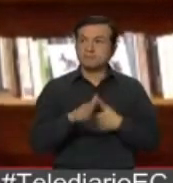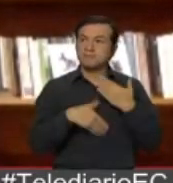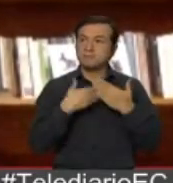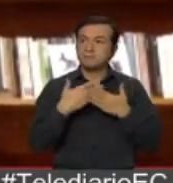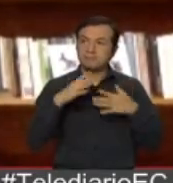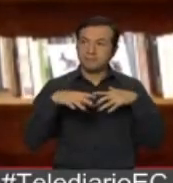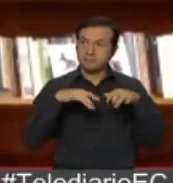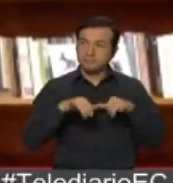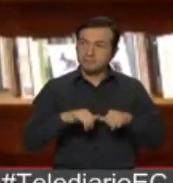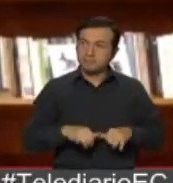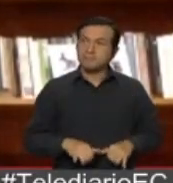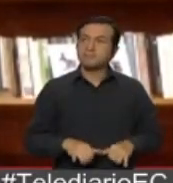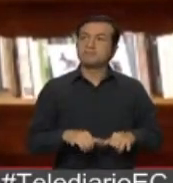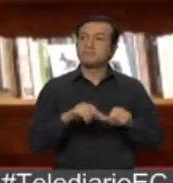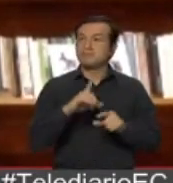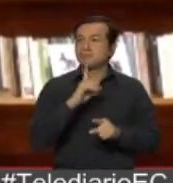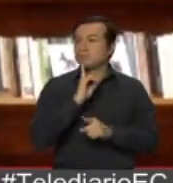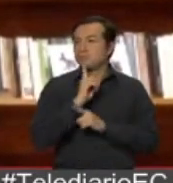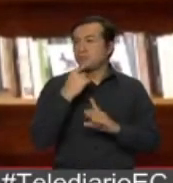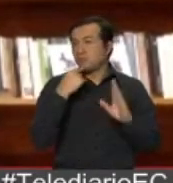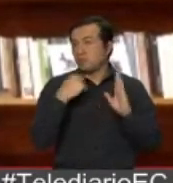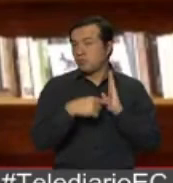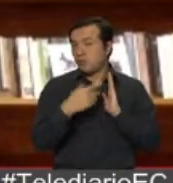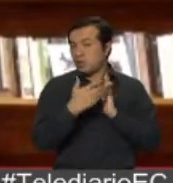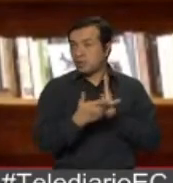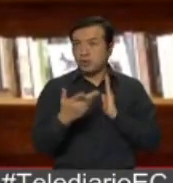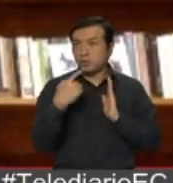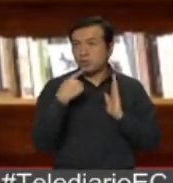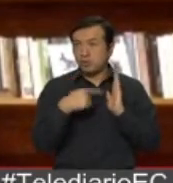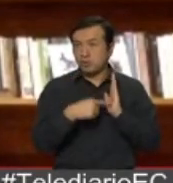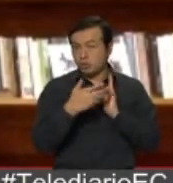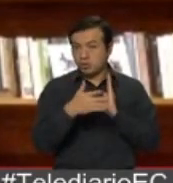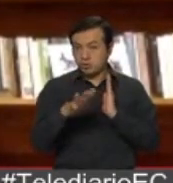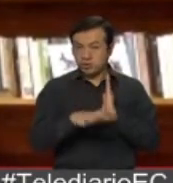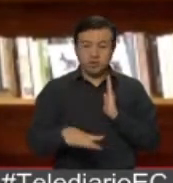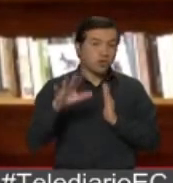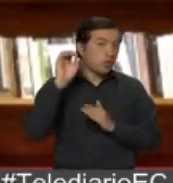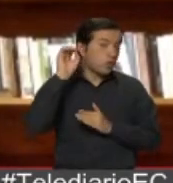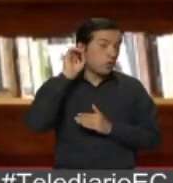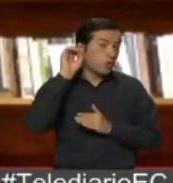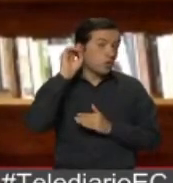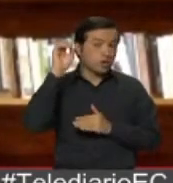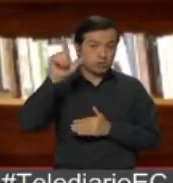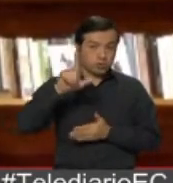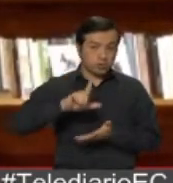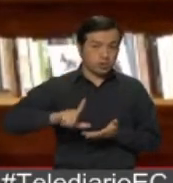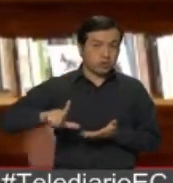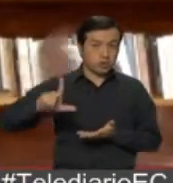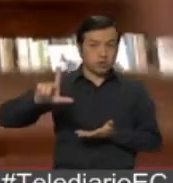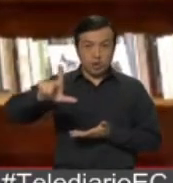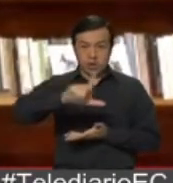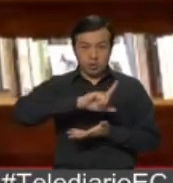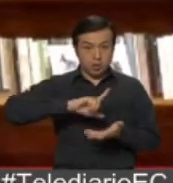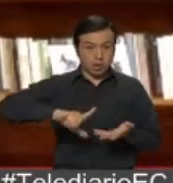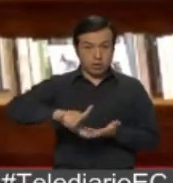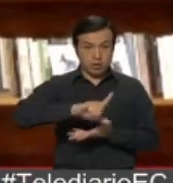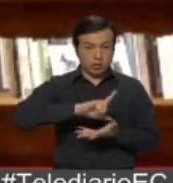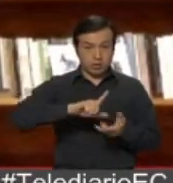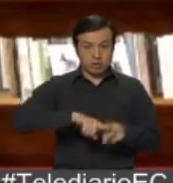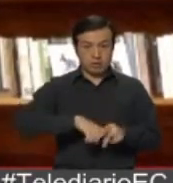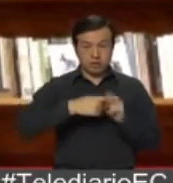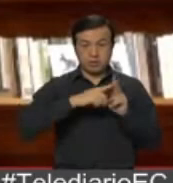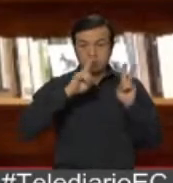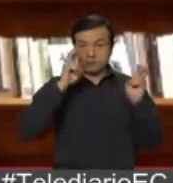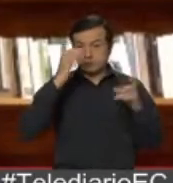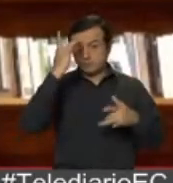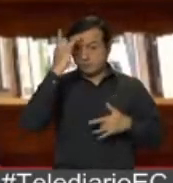estas acciones. De acuerdo. Por ejemplo, en el caso de las operaciones en Orellana, en Lago Agrio, cuando recién inició este tema